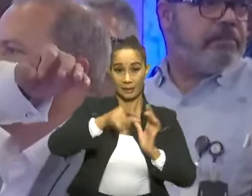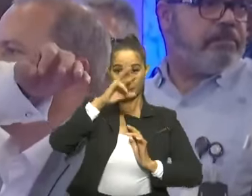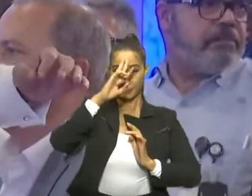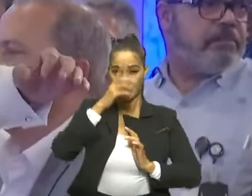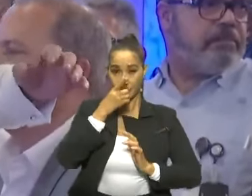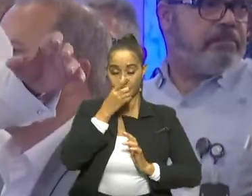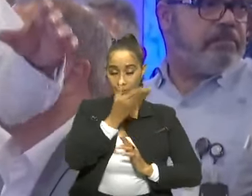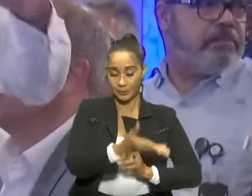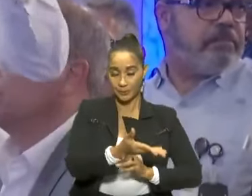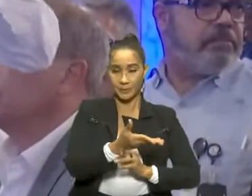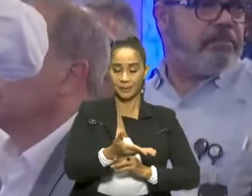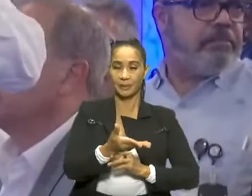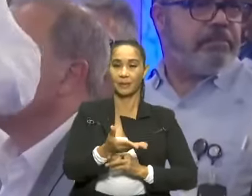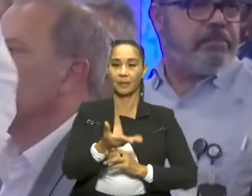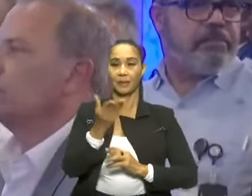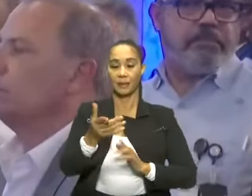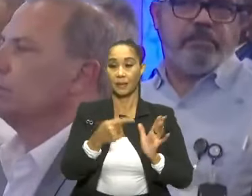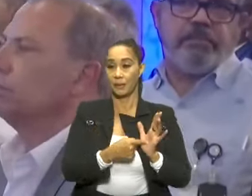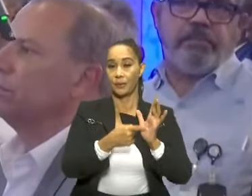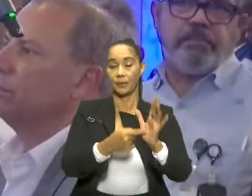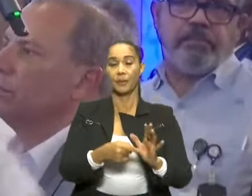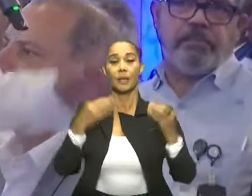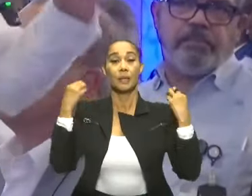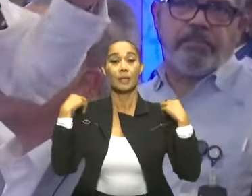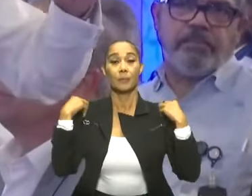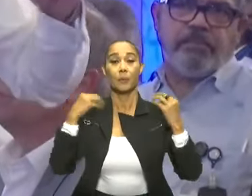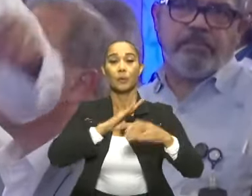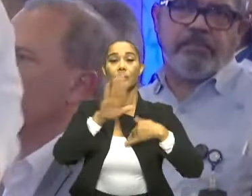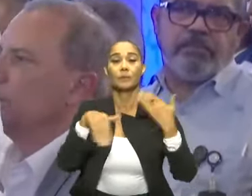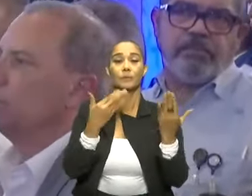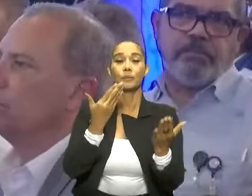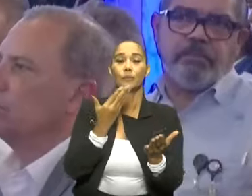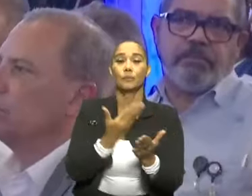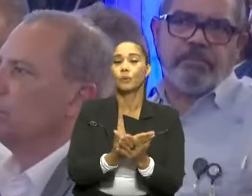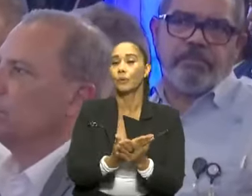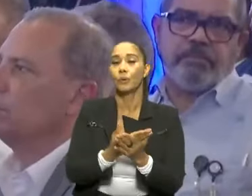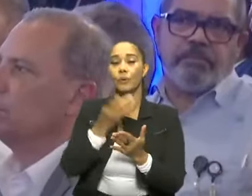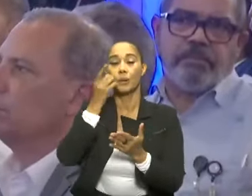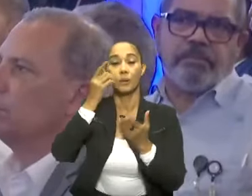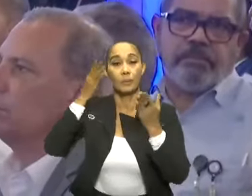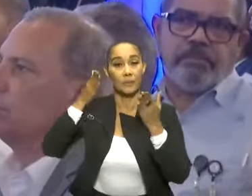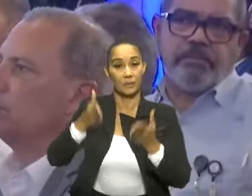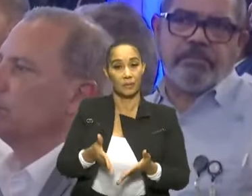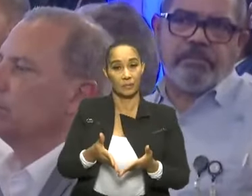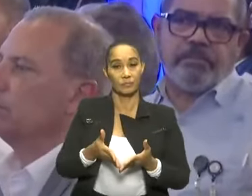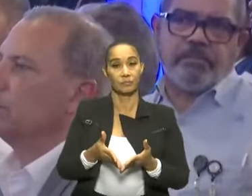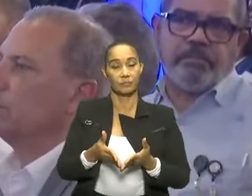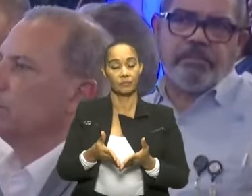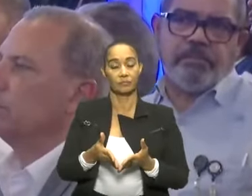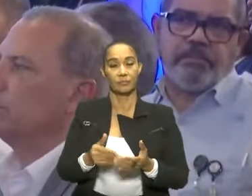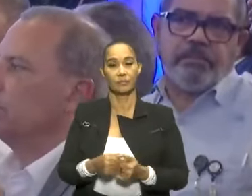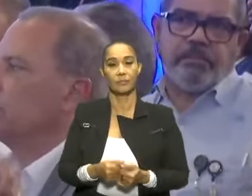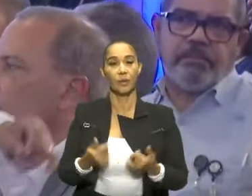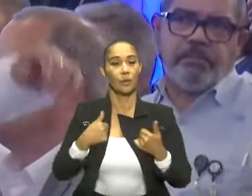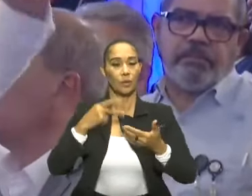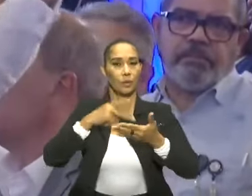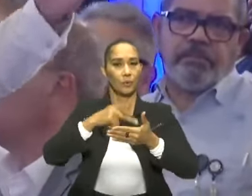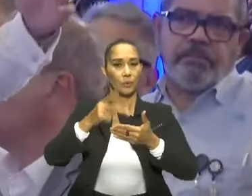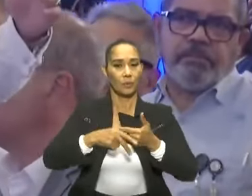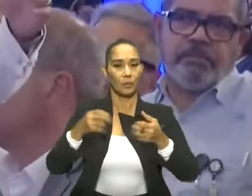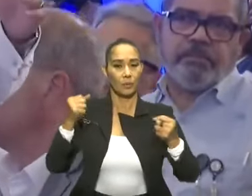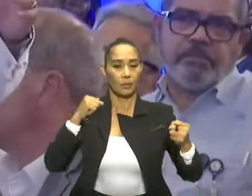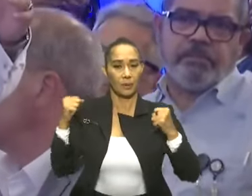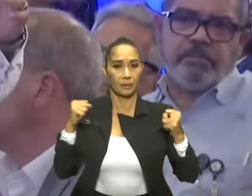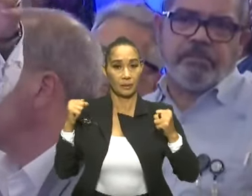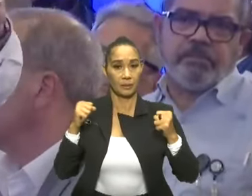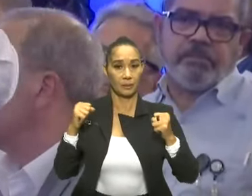República Dominicana le garantiza deporte a todo el dominicano. No solamente tenemos programas para atletas de